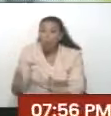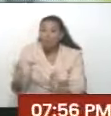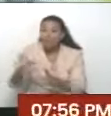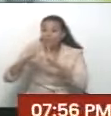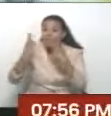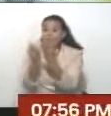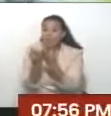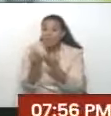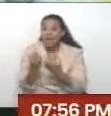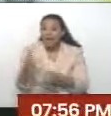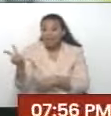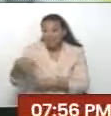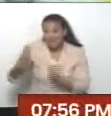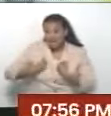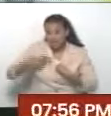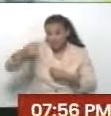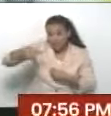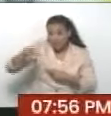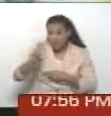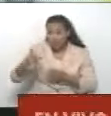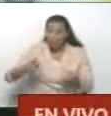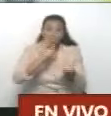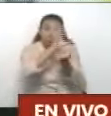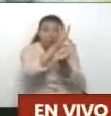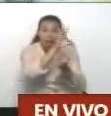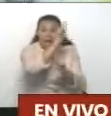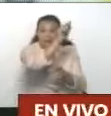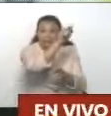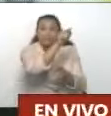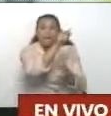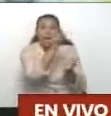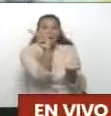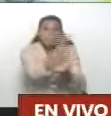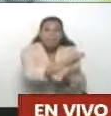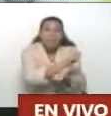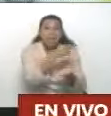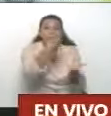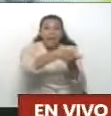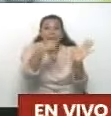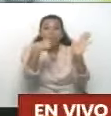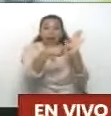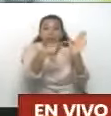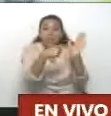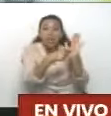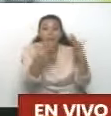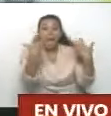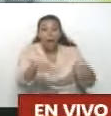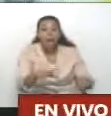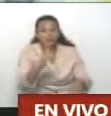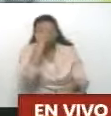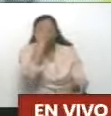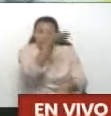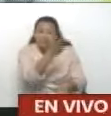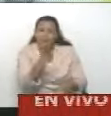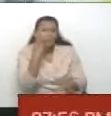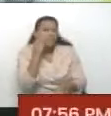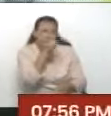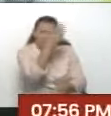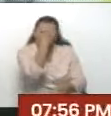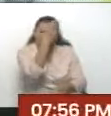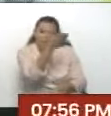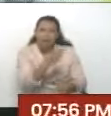familias en Venezuela para que completen el mes. Ustedes saben que es así,